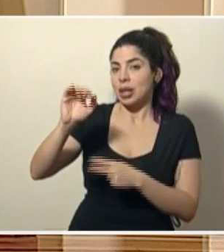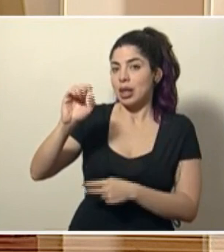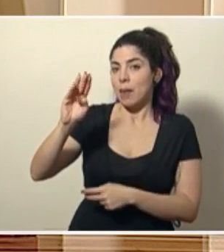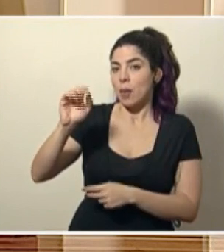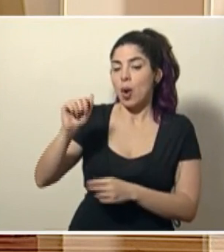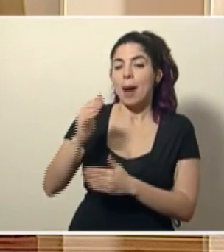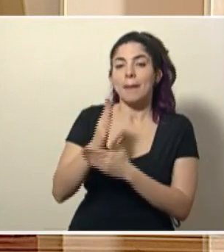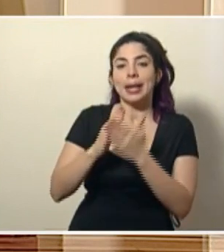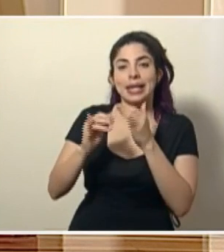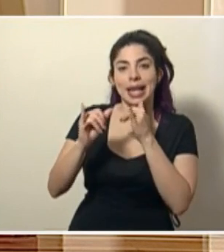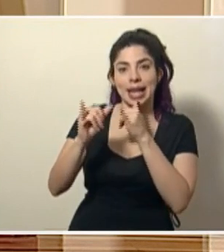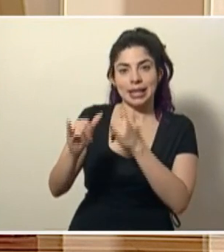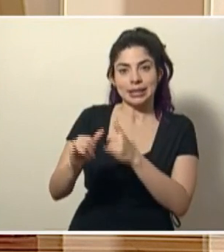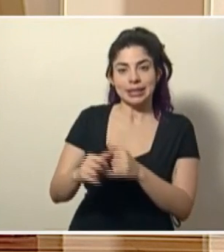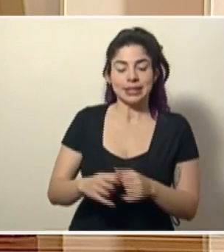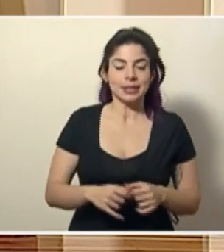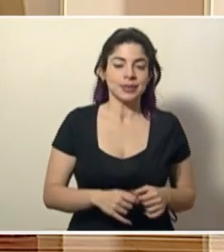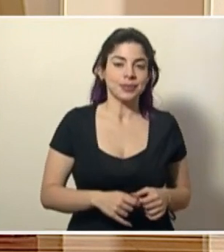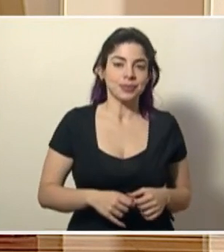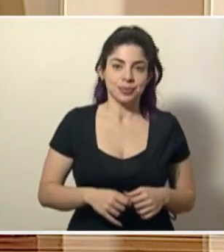de Diario Extra.